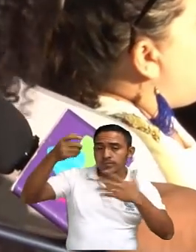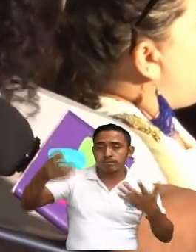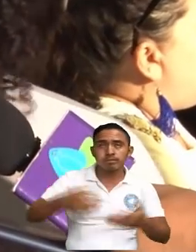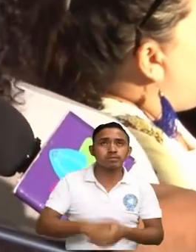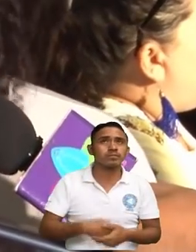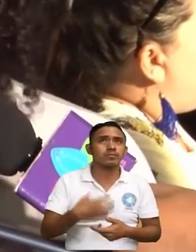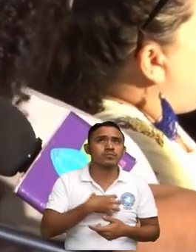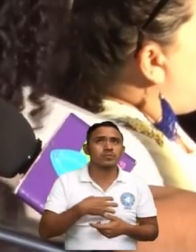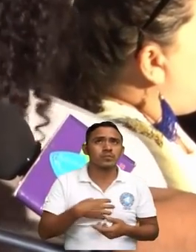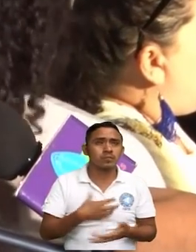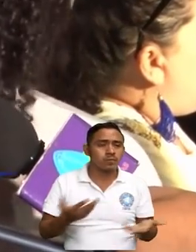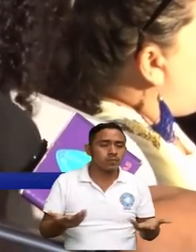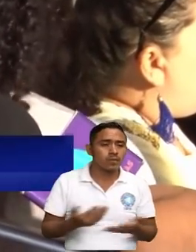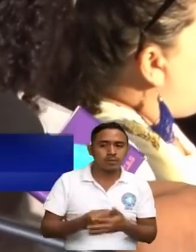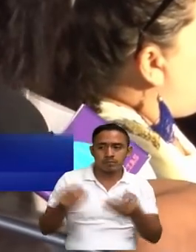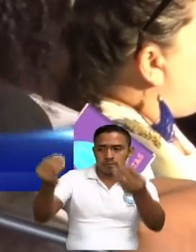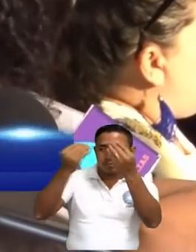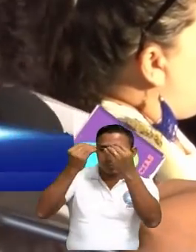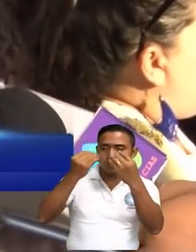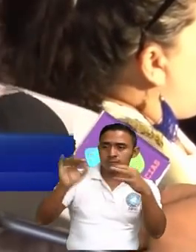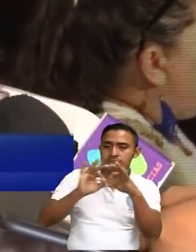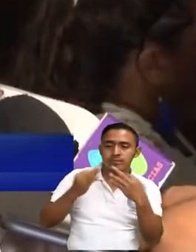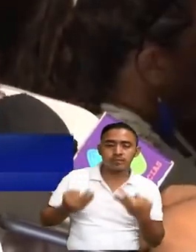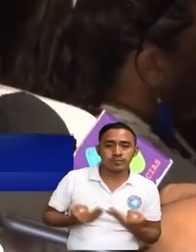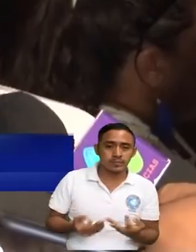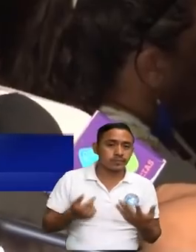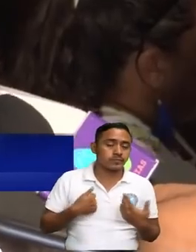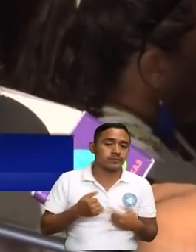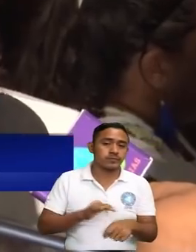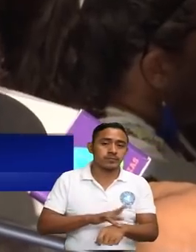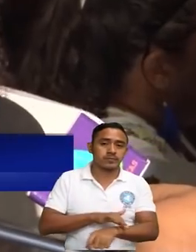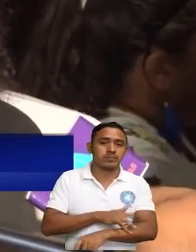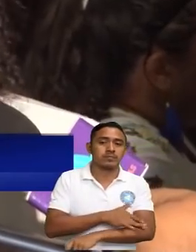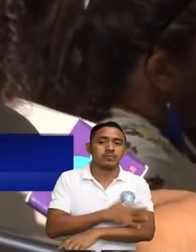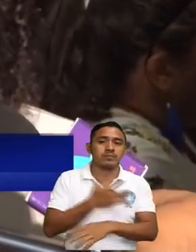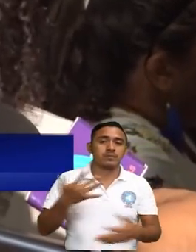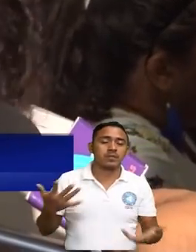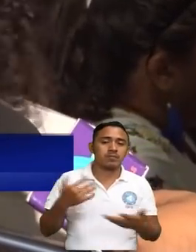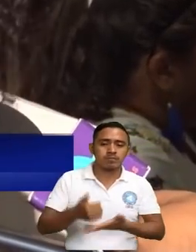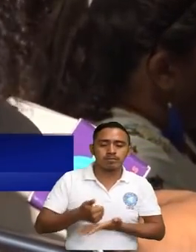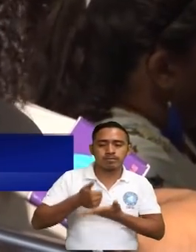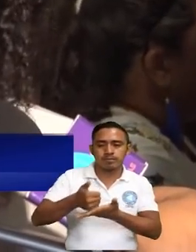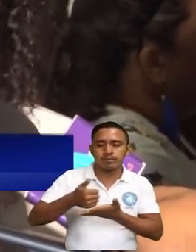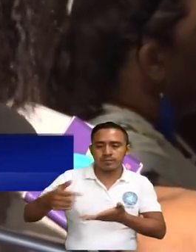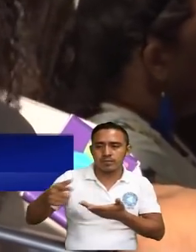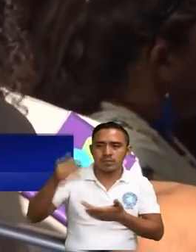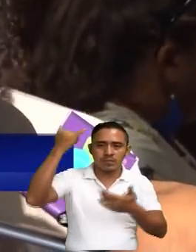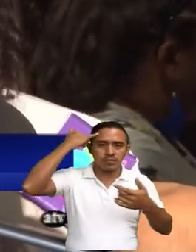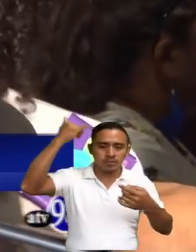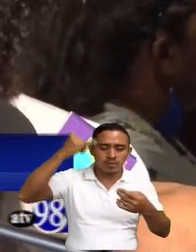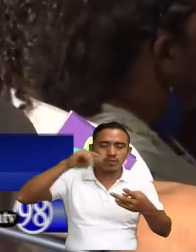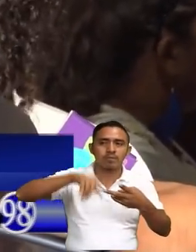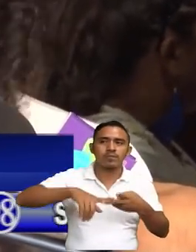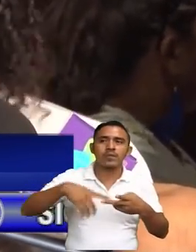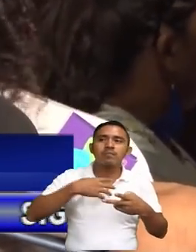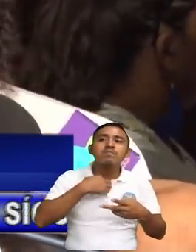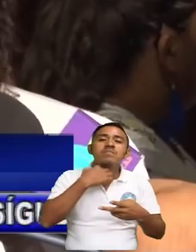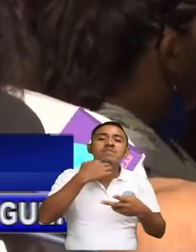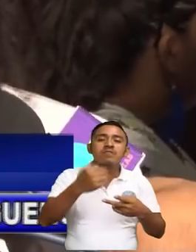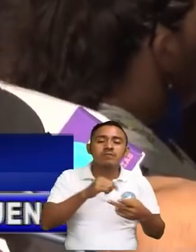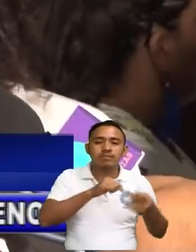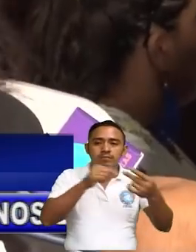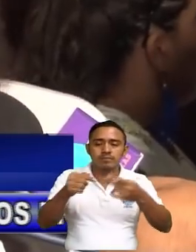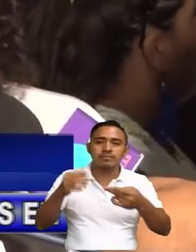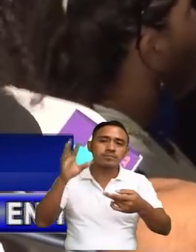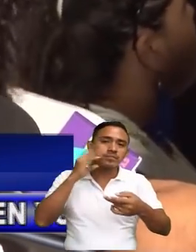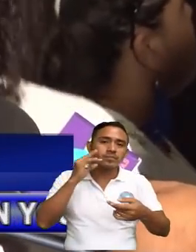algo que totalmente pues, fue inculcado desde mi familia, por lo tanto siento de que aportar tanto como ideas, aportar tanto mi voz, ¿no? Es